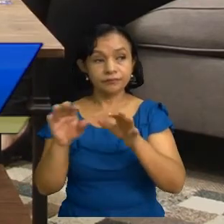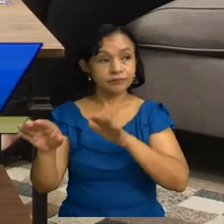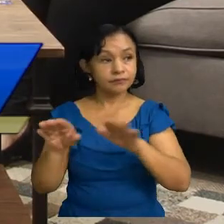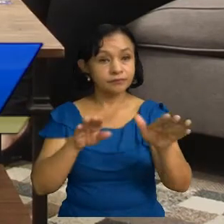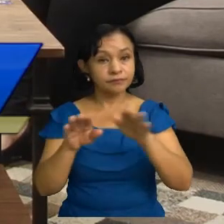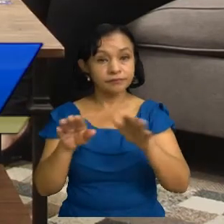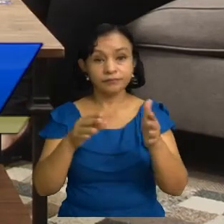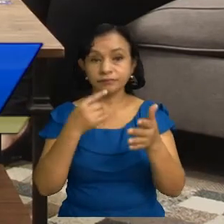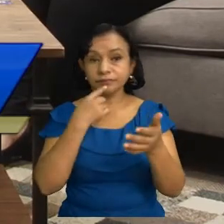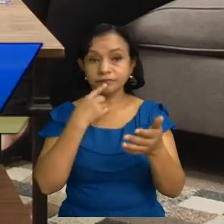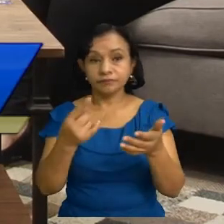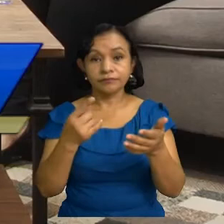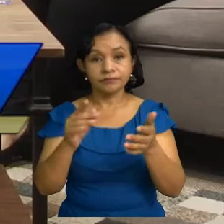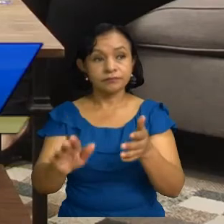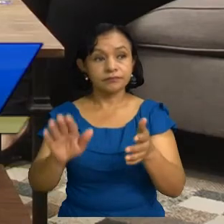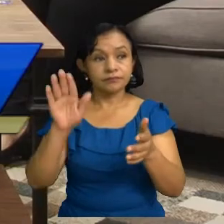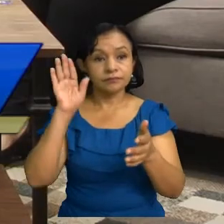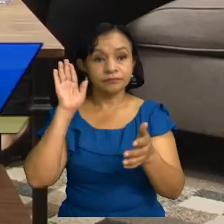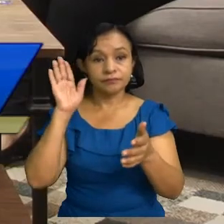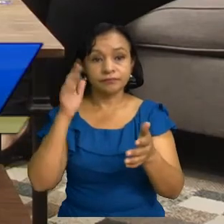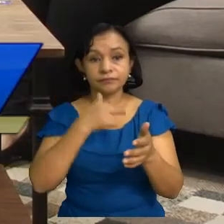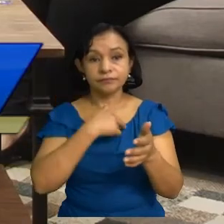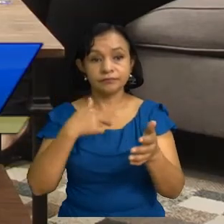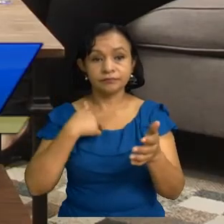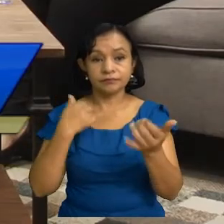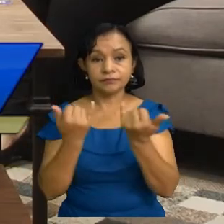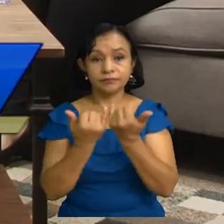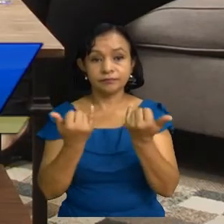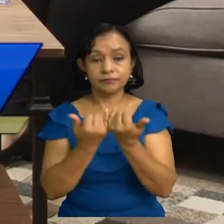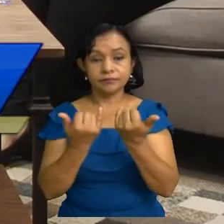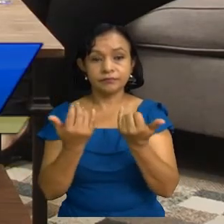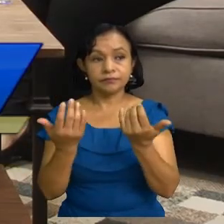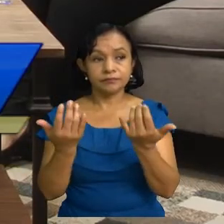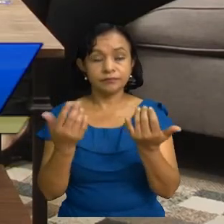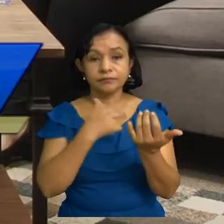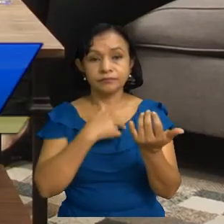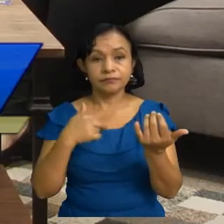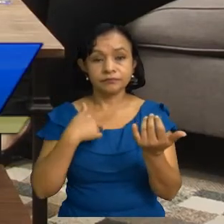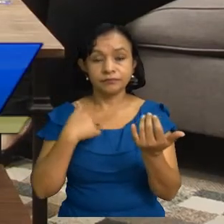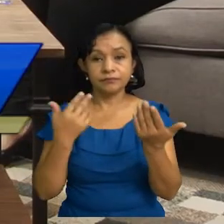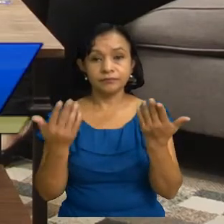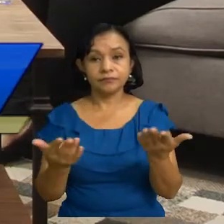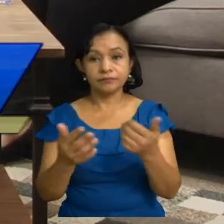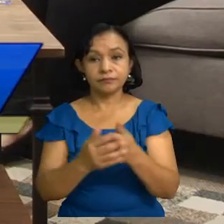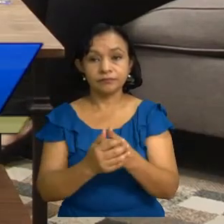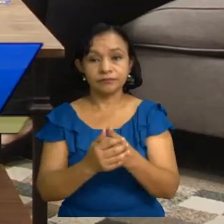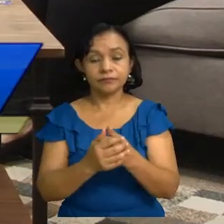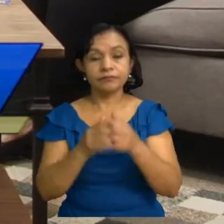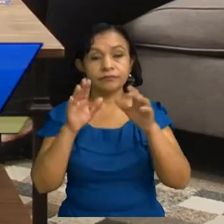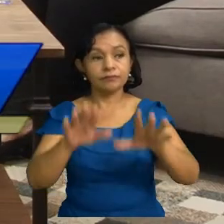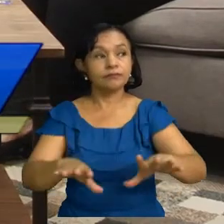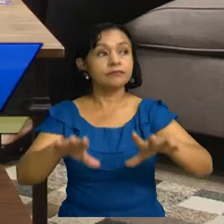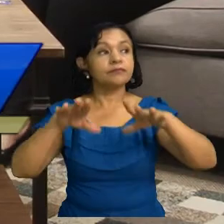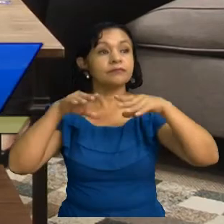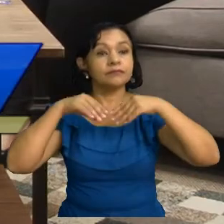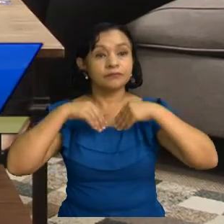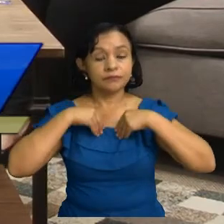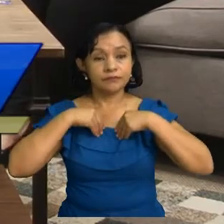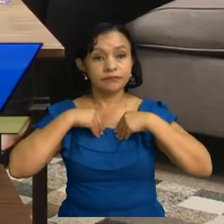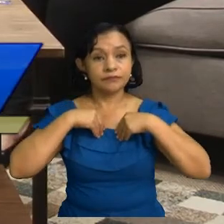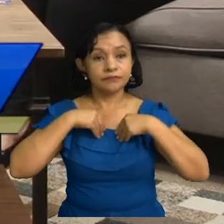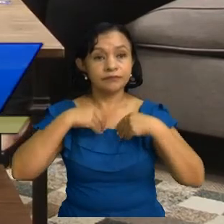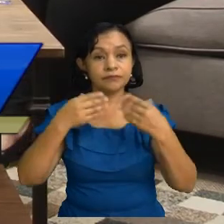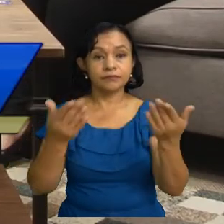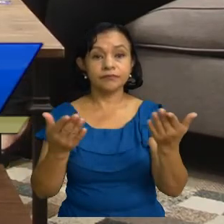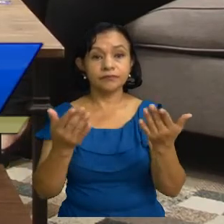decir que los compromisos internacionales nos lo estamos cumpliendo no lo estamos asumiendo cuando el comandante daniel ha